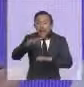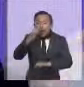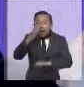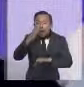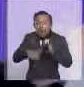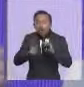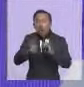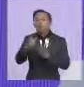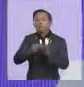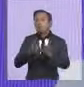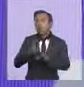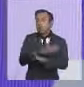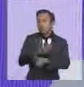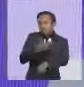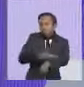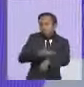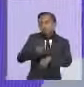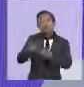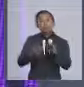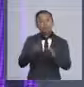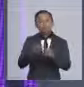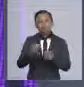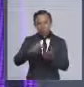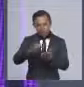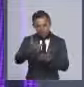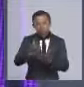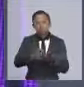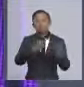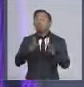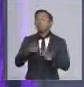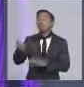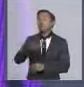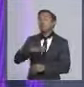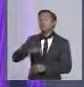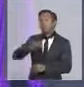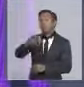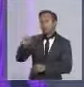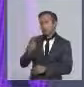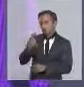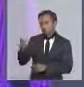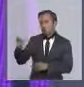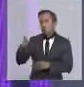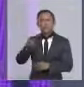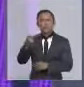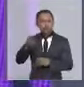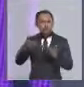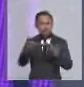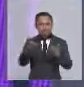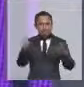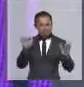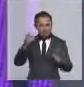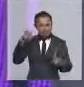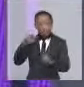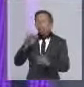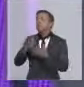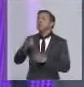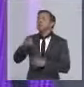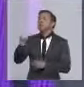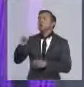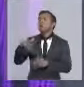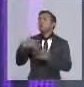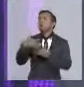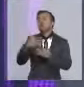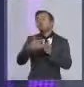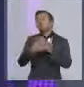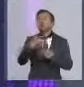Gracias. Candidato Jaime, gracias, Denise. Candidato Jaime Rodríguez Calderón, pregunta general. ¿Qué propone para combatir la corrupción y que tenga un